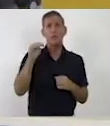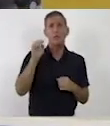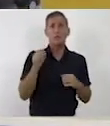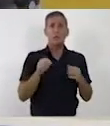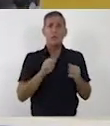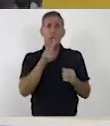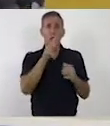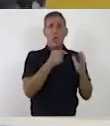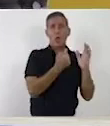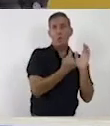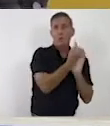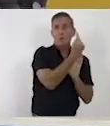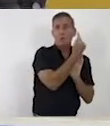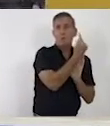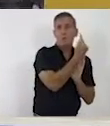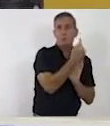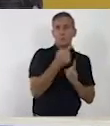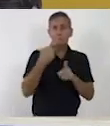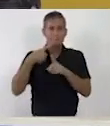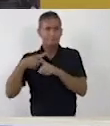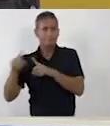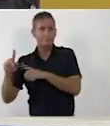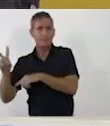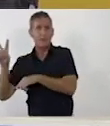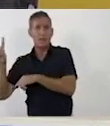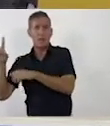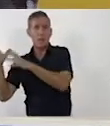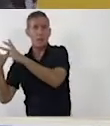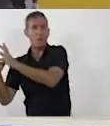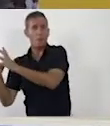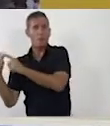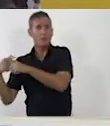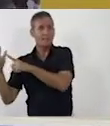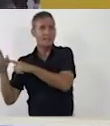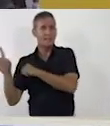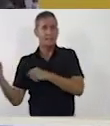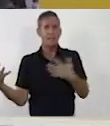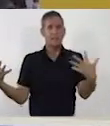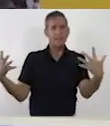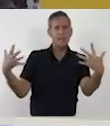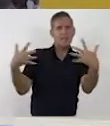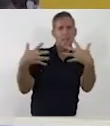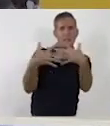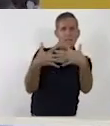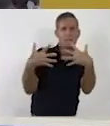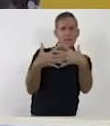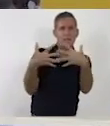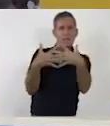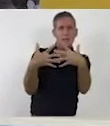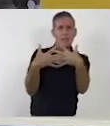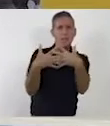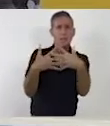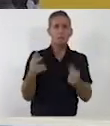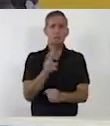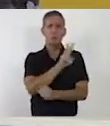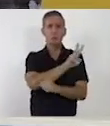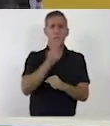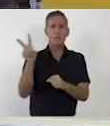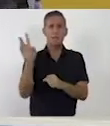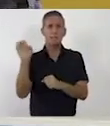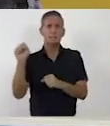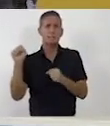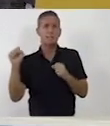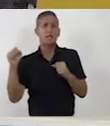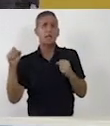de una a partir del conocimiento del volumen de otra. Fíjense cómo se establece la relación entre volúmenes con